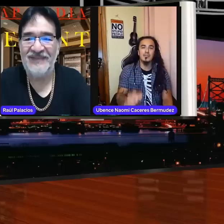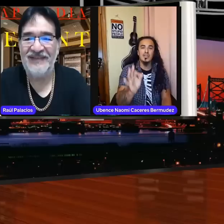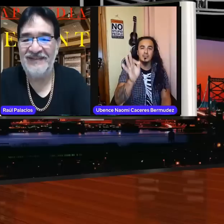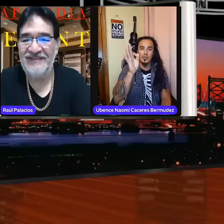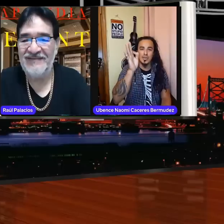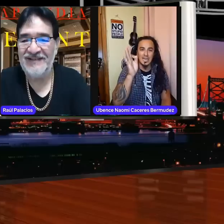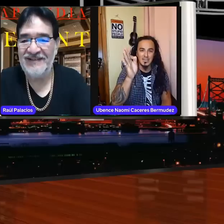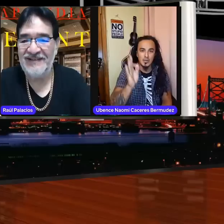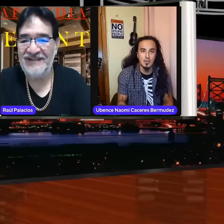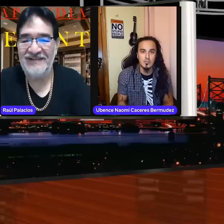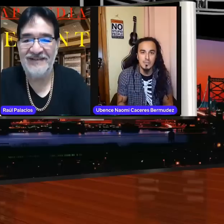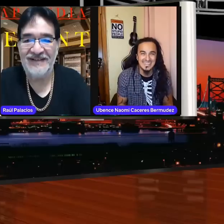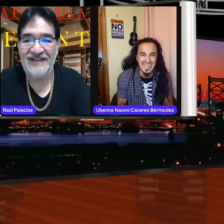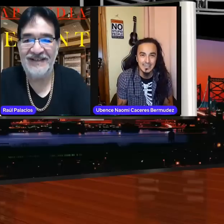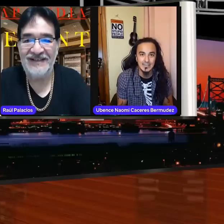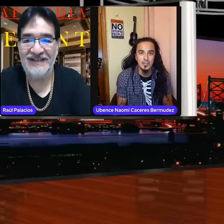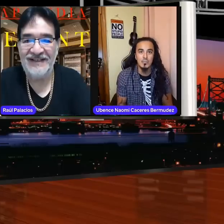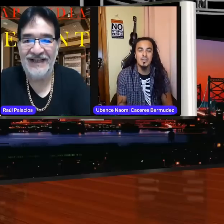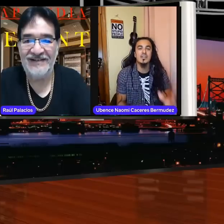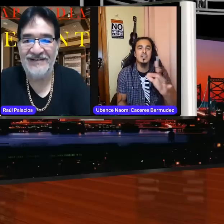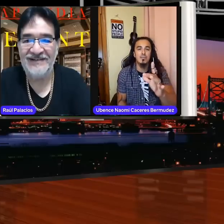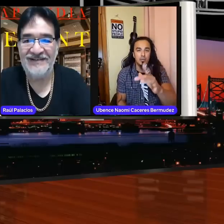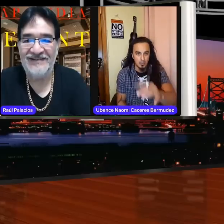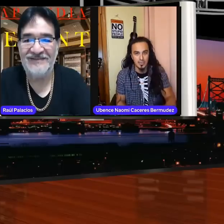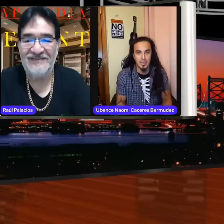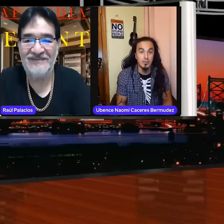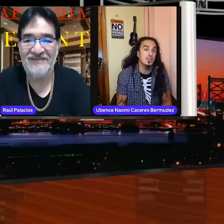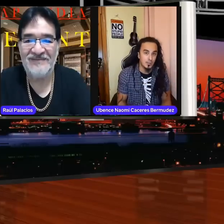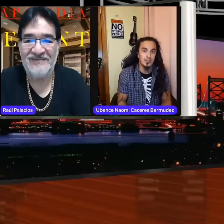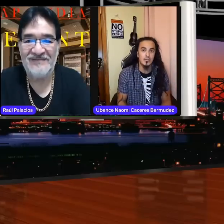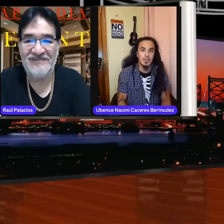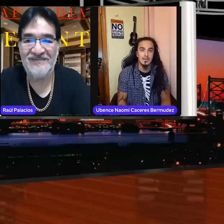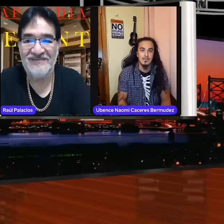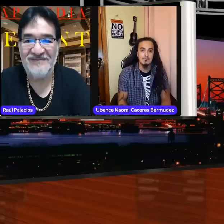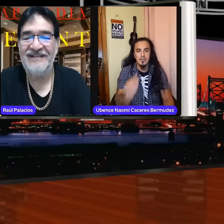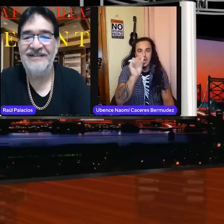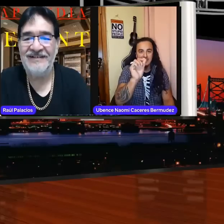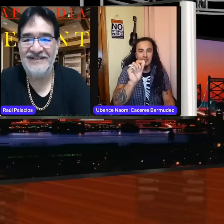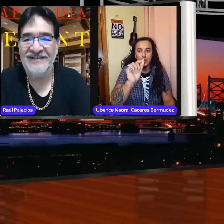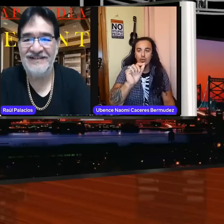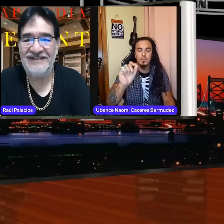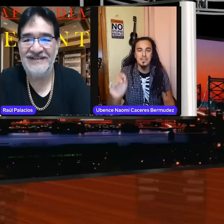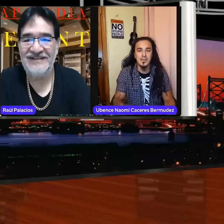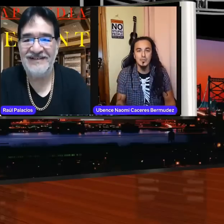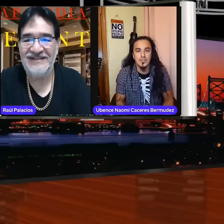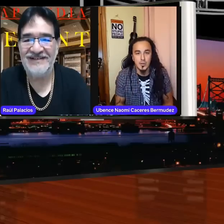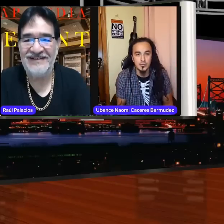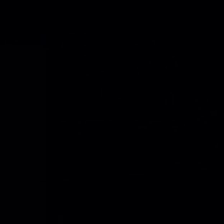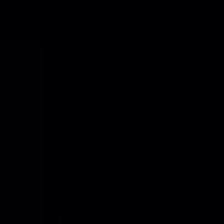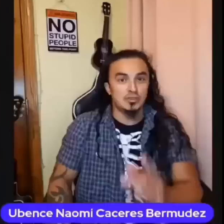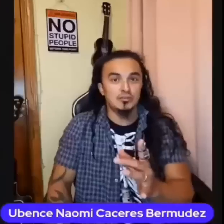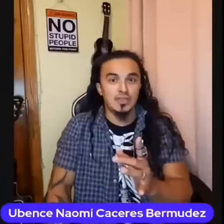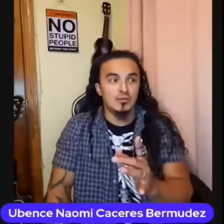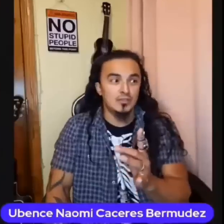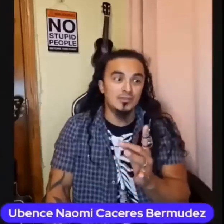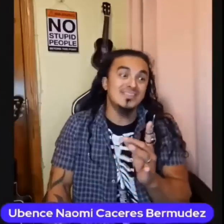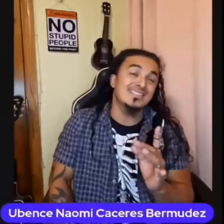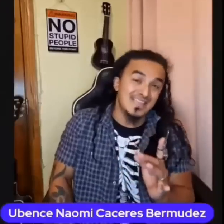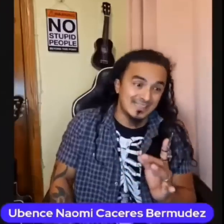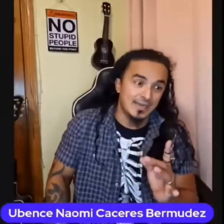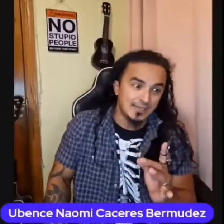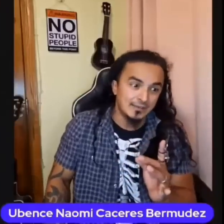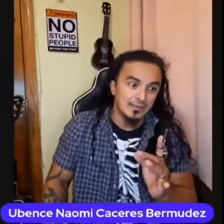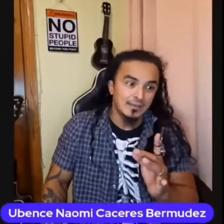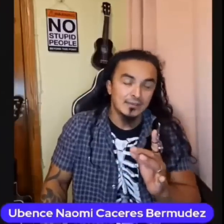están diciendo de que Nayib Bukele quiere atención y estos payasos están haciendo estas babosadas. Por eso es que yo te digo que